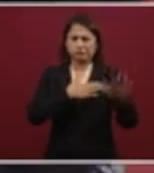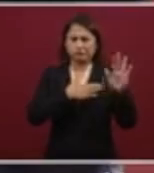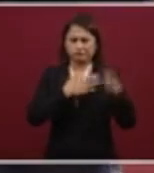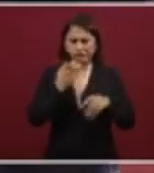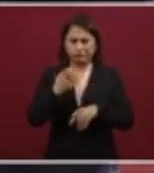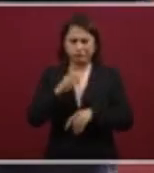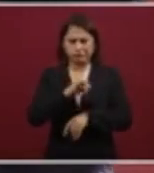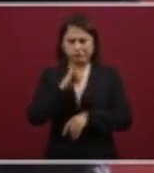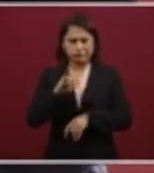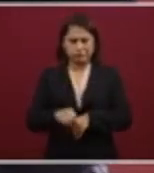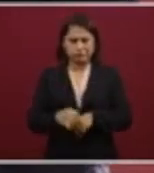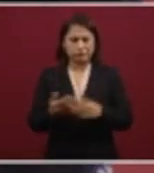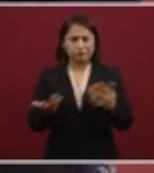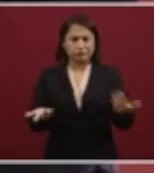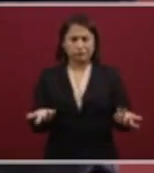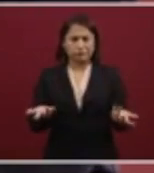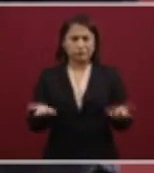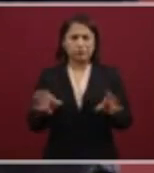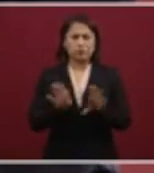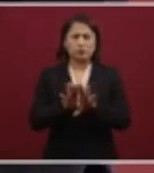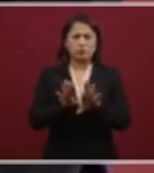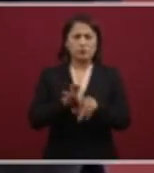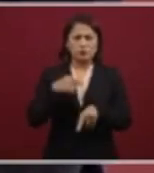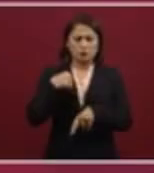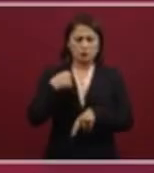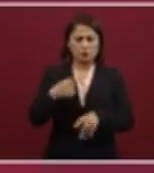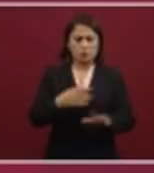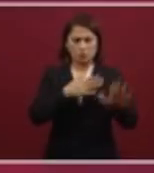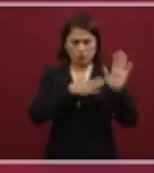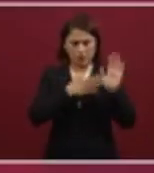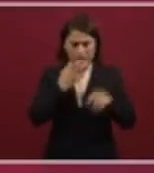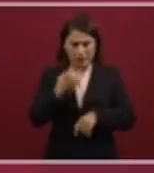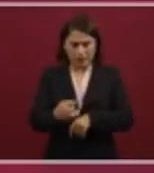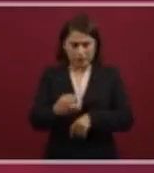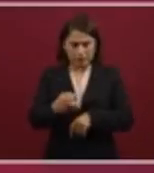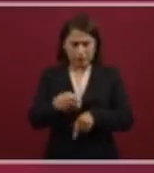a que van a continuar las rondas, nunca.